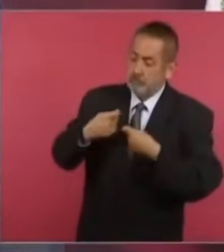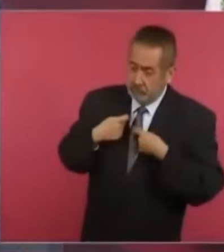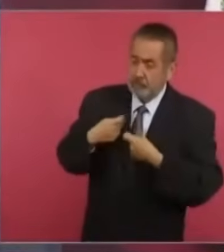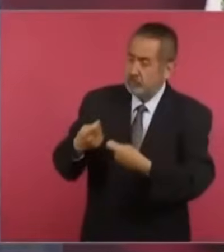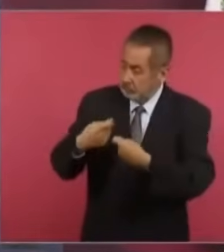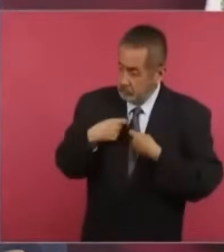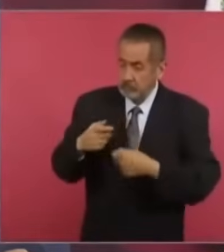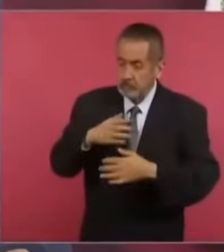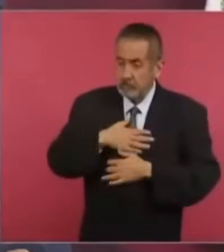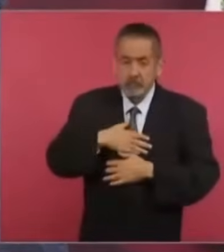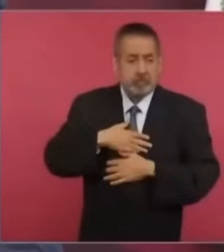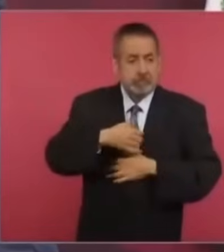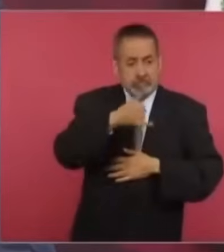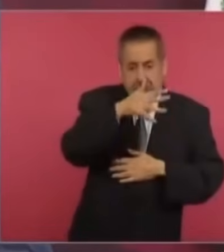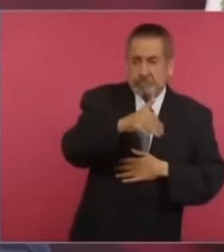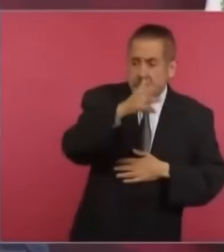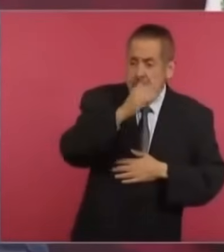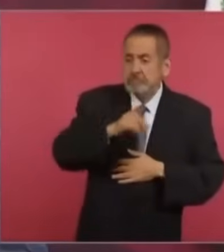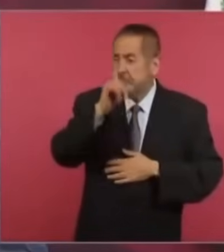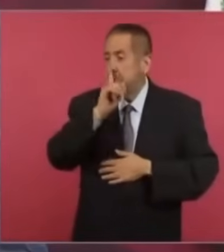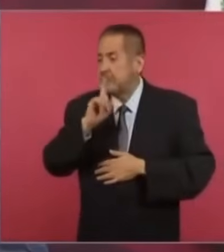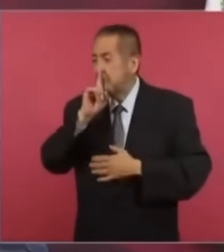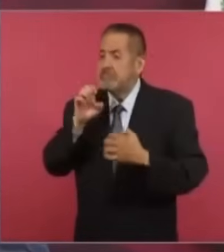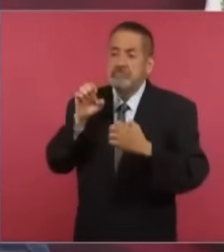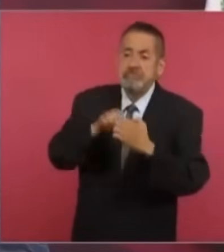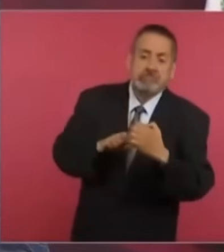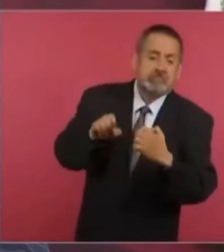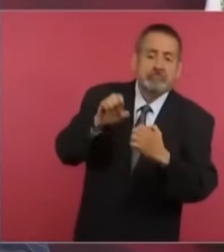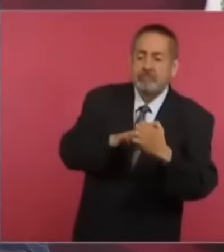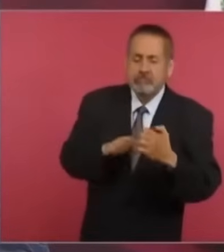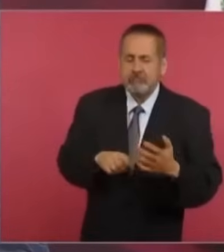protestan y mienten.